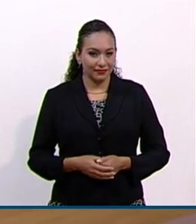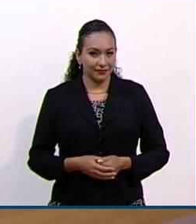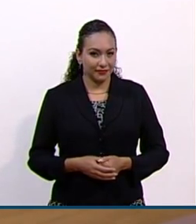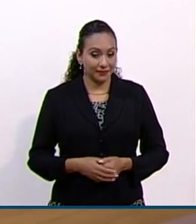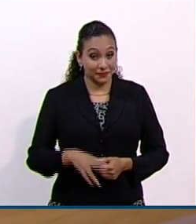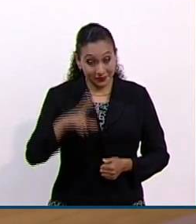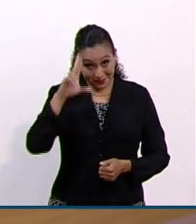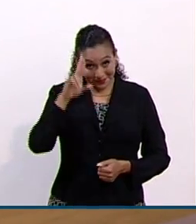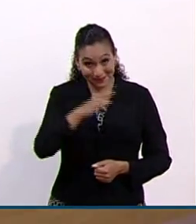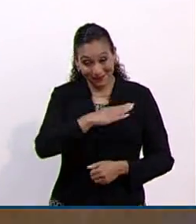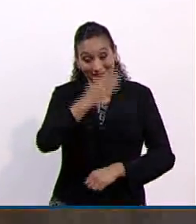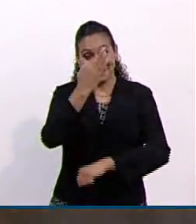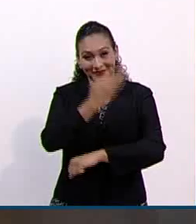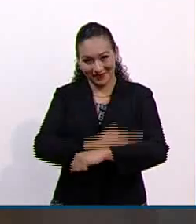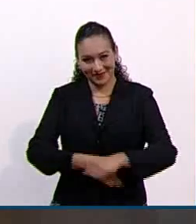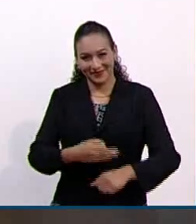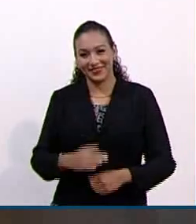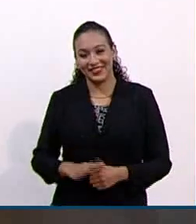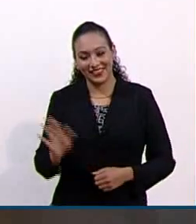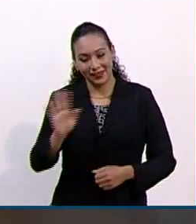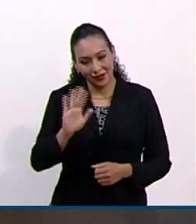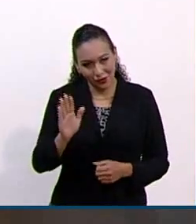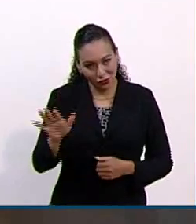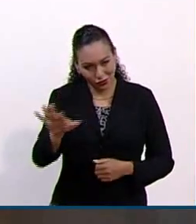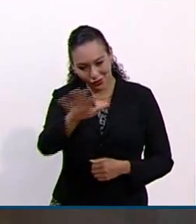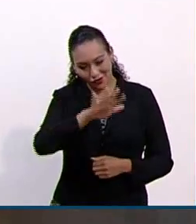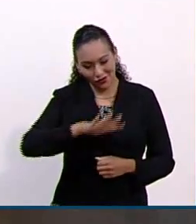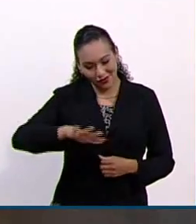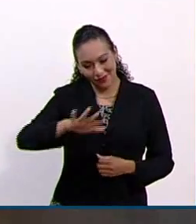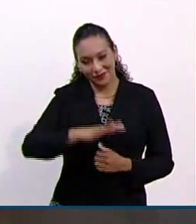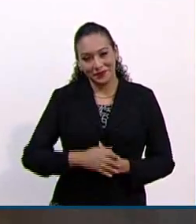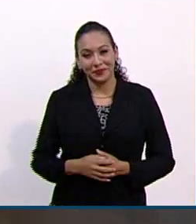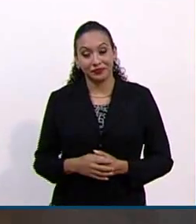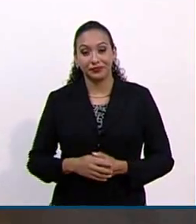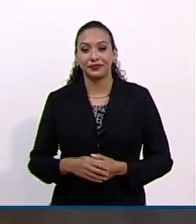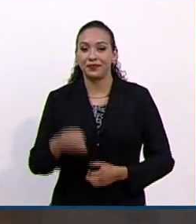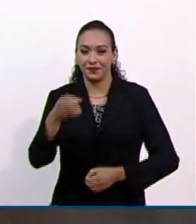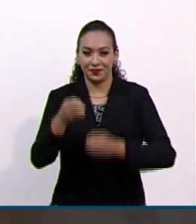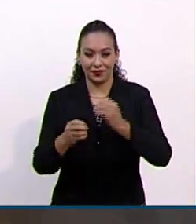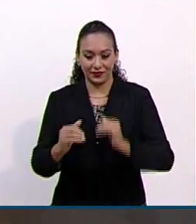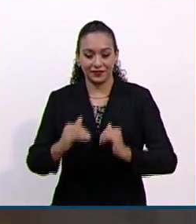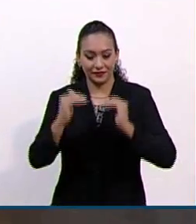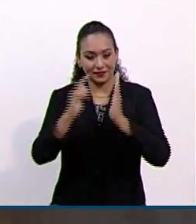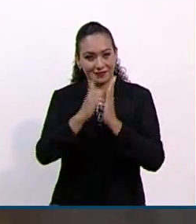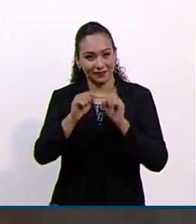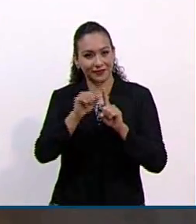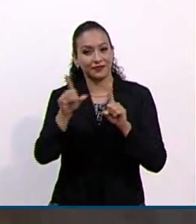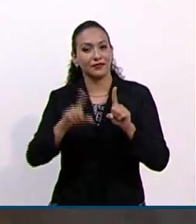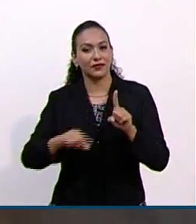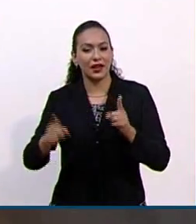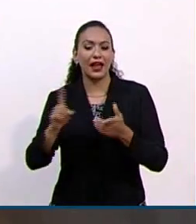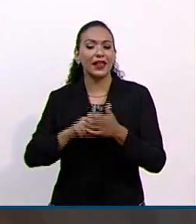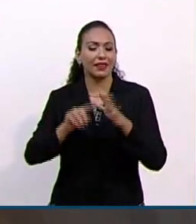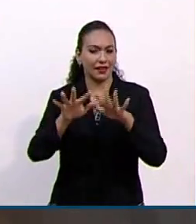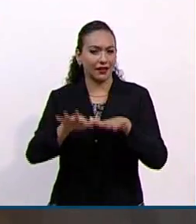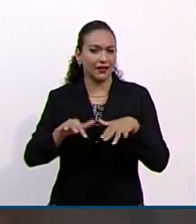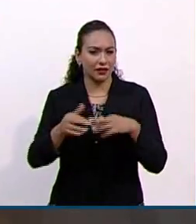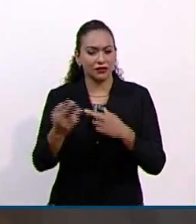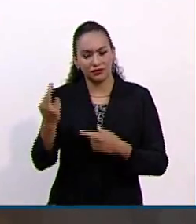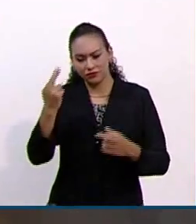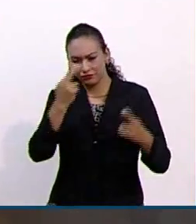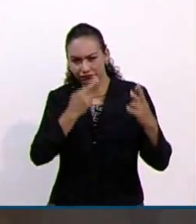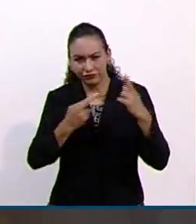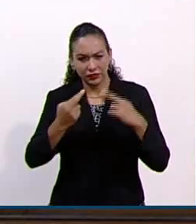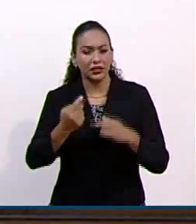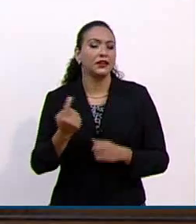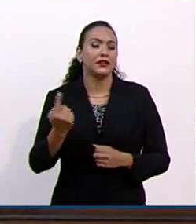¿Qué tal? Muy buenas tardes a todas las personas que siguen esta transmisión. El Pleno de la Suprema Corte de Justicia de la Nación